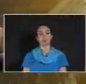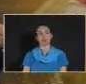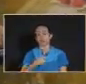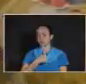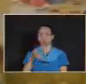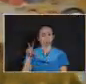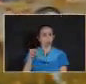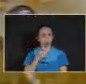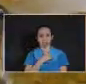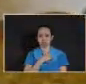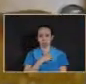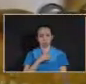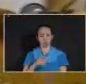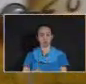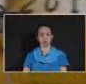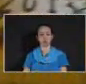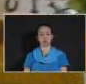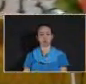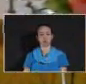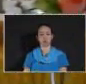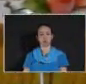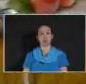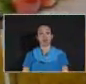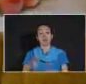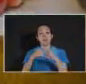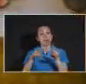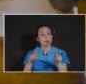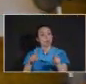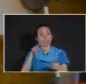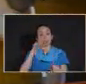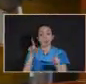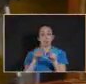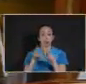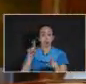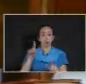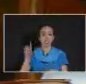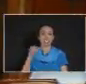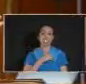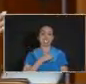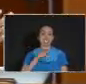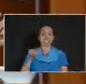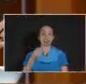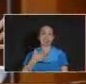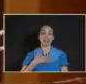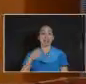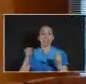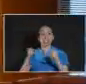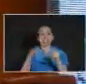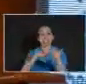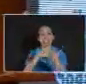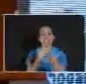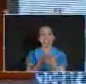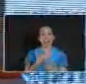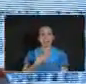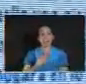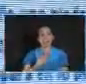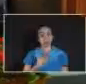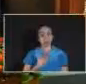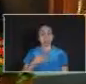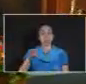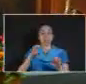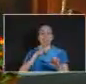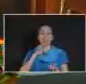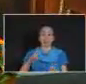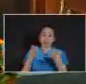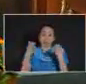ser ese, pero tampoco quisiera que me hicieran tropezar. Entonces el mensaje va en doble vía.